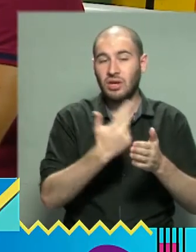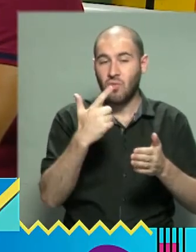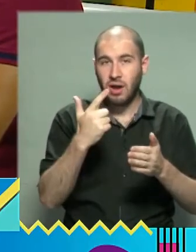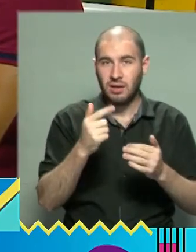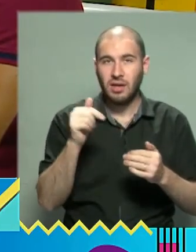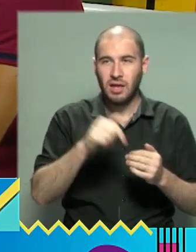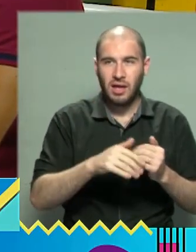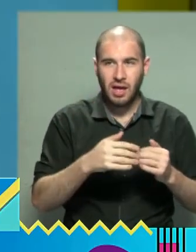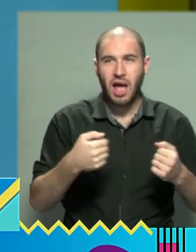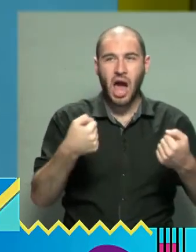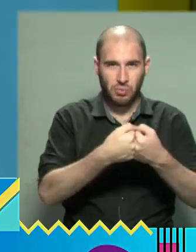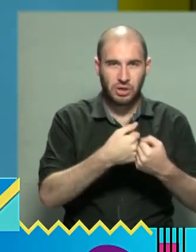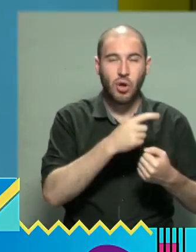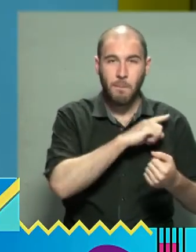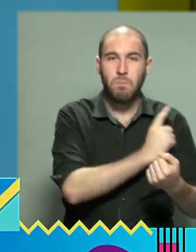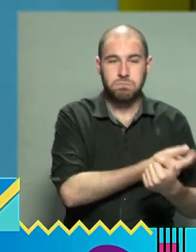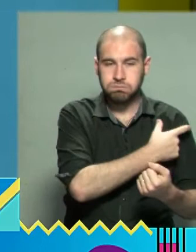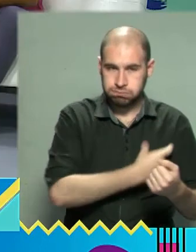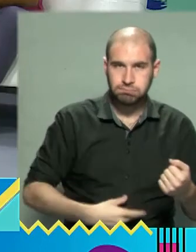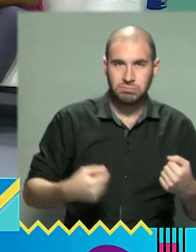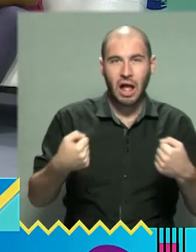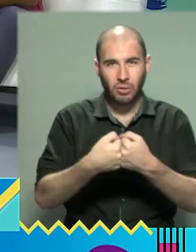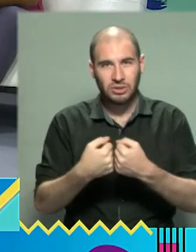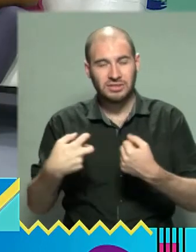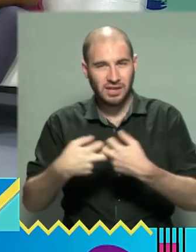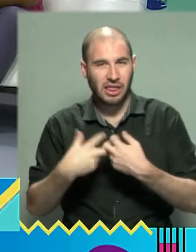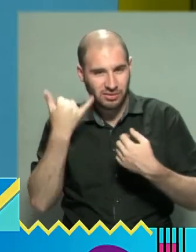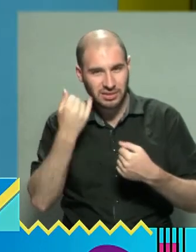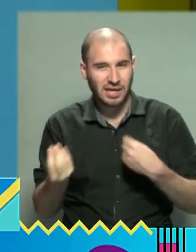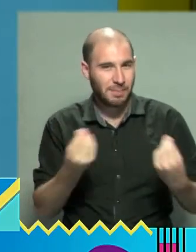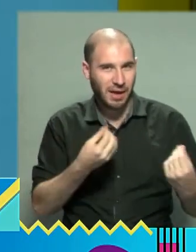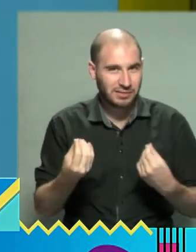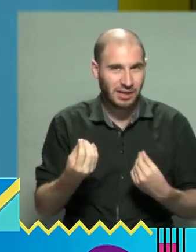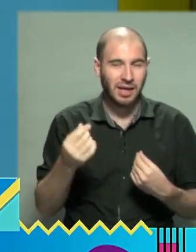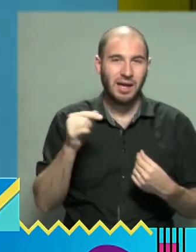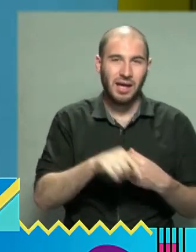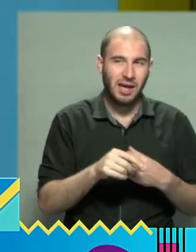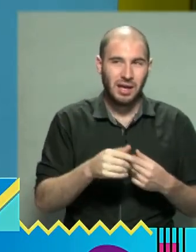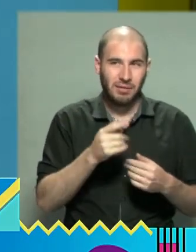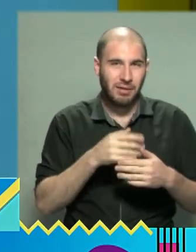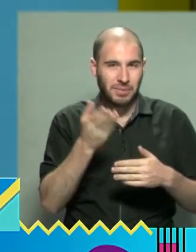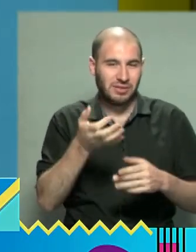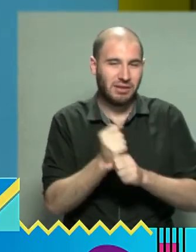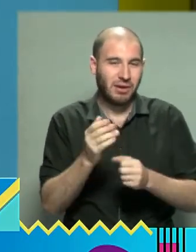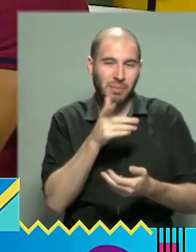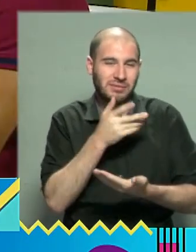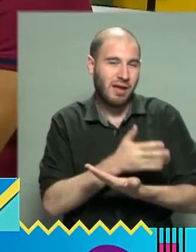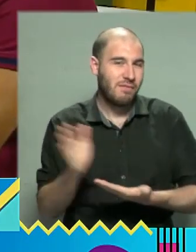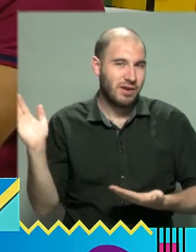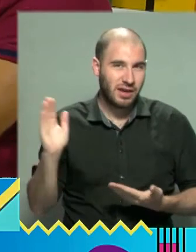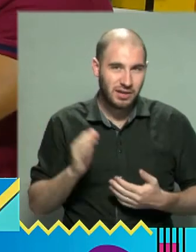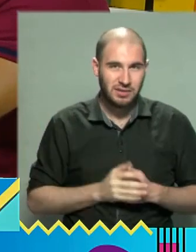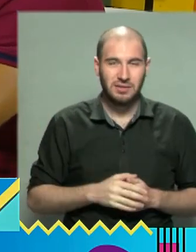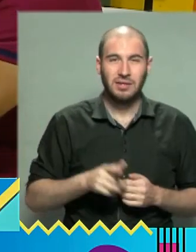ya hay connivencia entre el poder ejecutivo y el sindicalista. Entonces, ahí ya queda totalmente por fuera el trabajador. Totalmente. Entonces, ahí